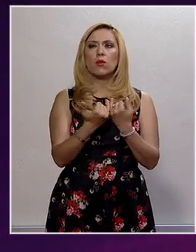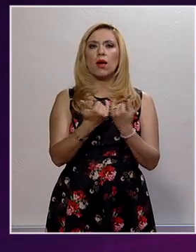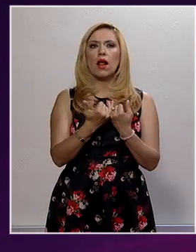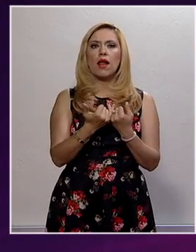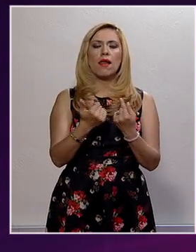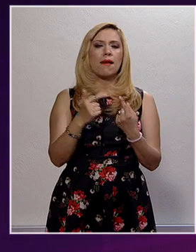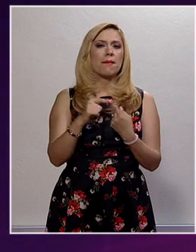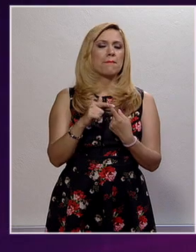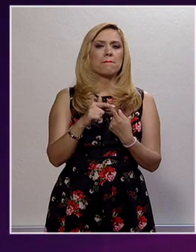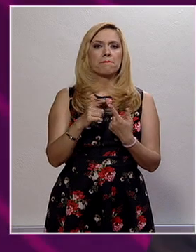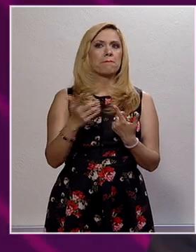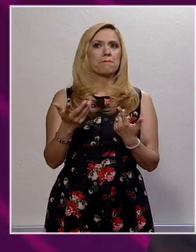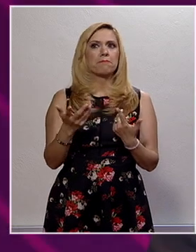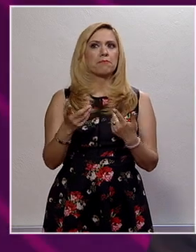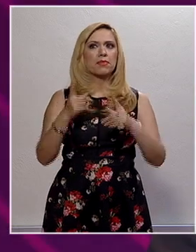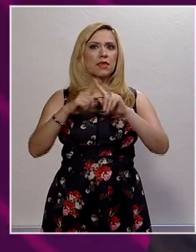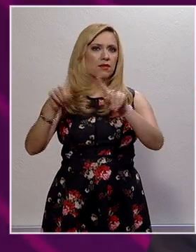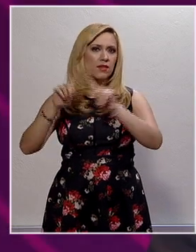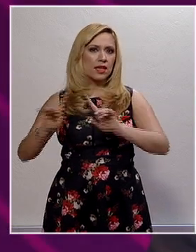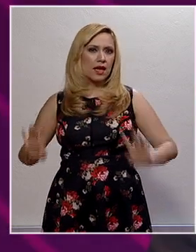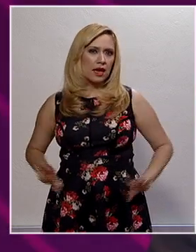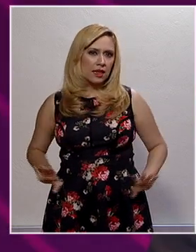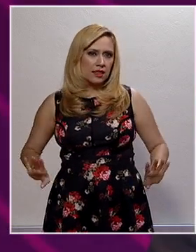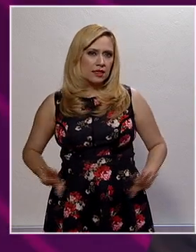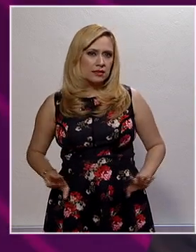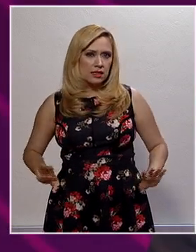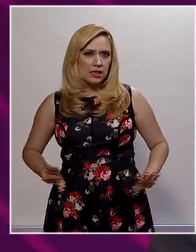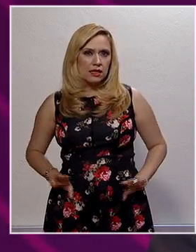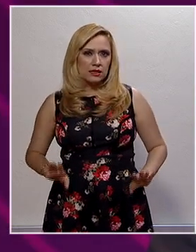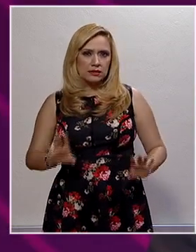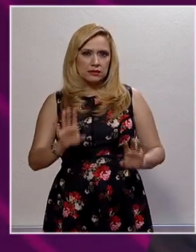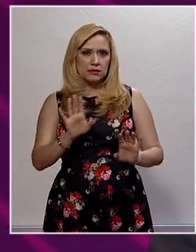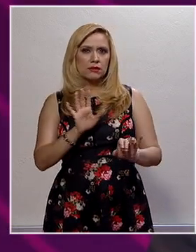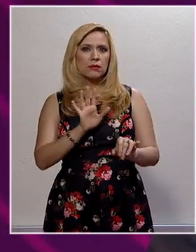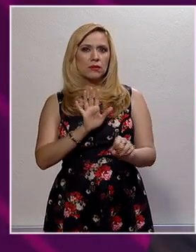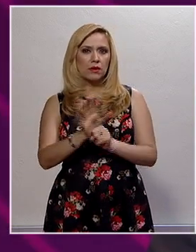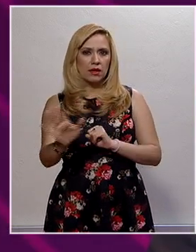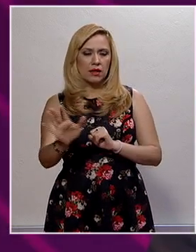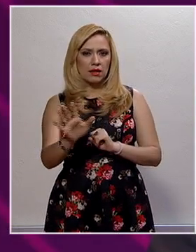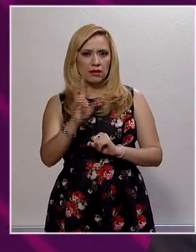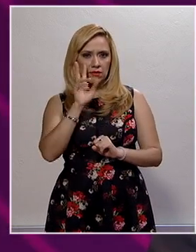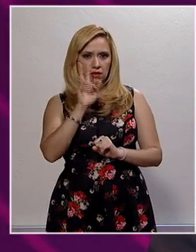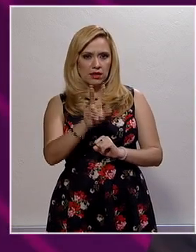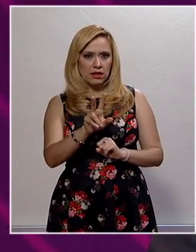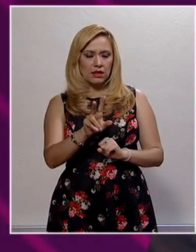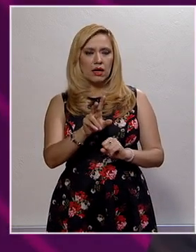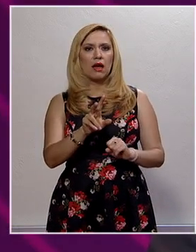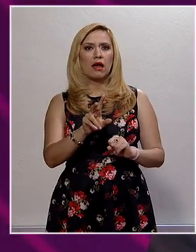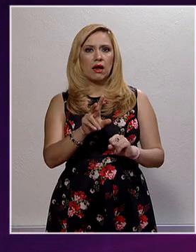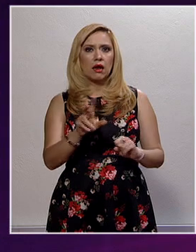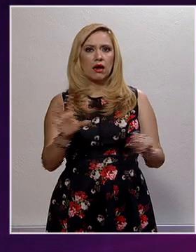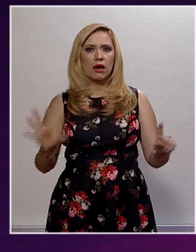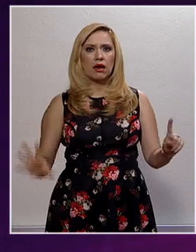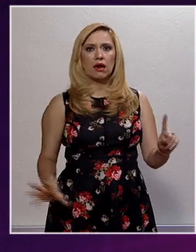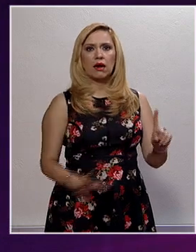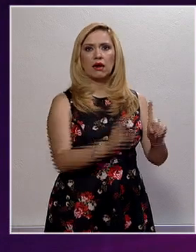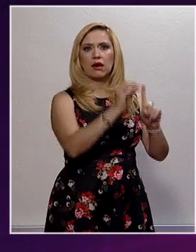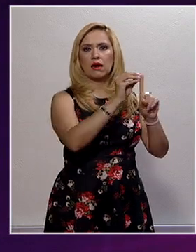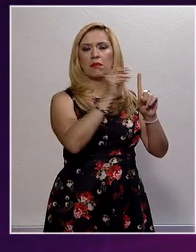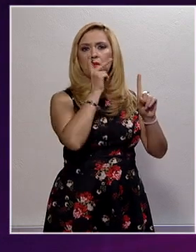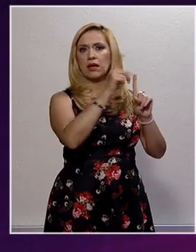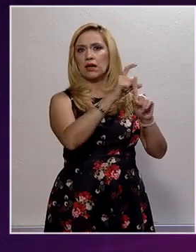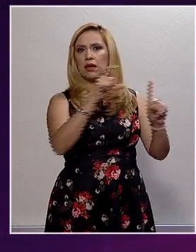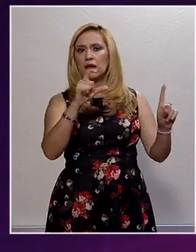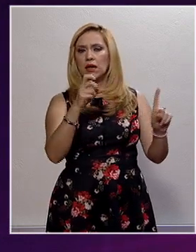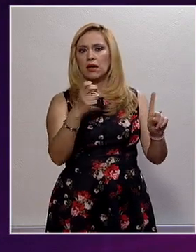distintas características, ¿no? Para poder Más que nada, cuando ya lo tipificamos o lo